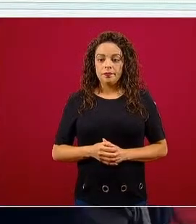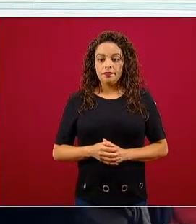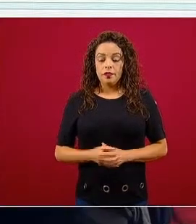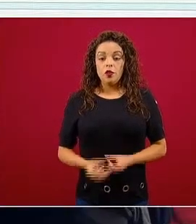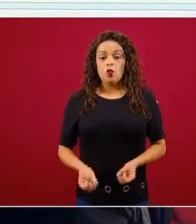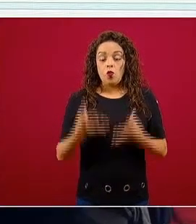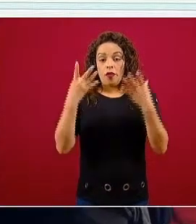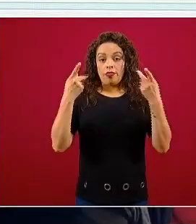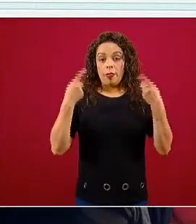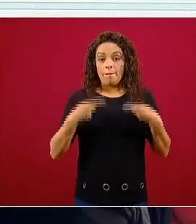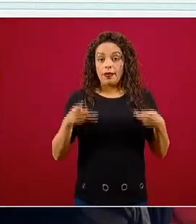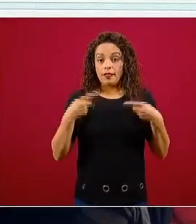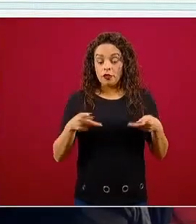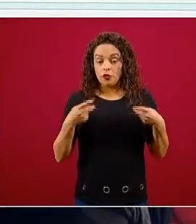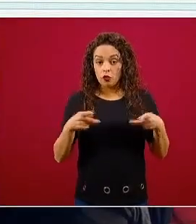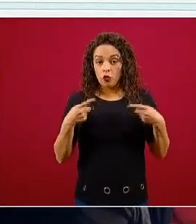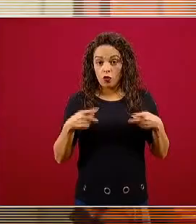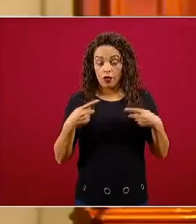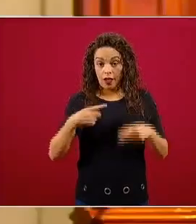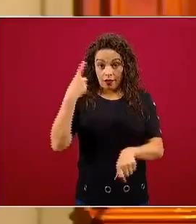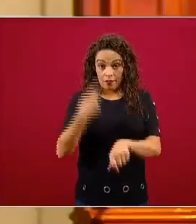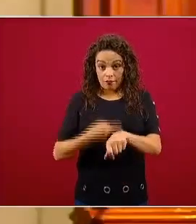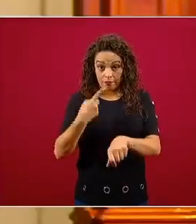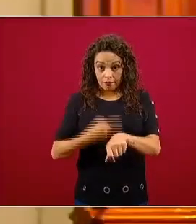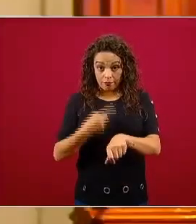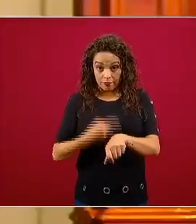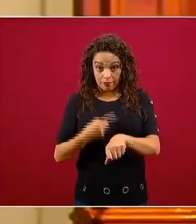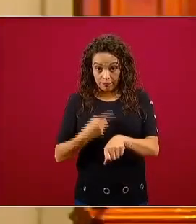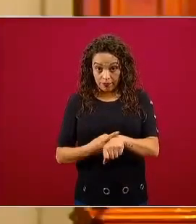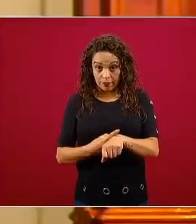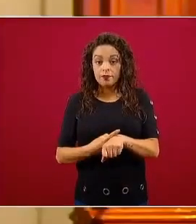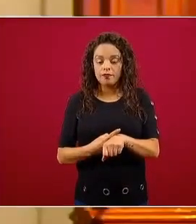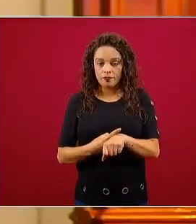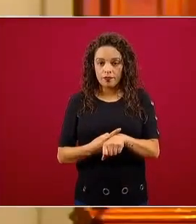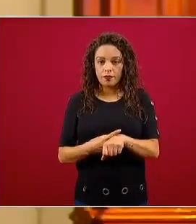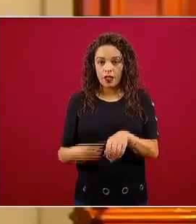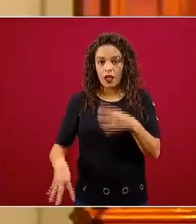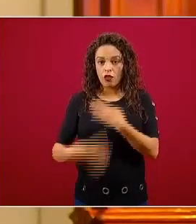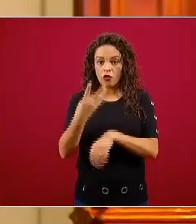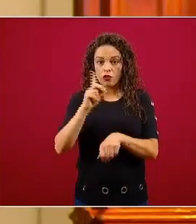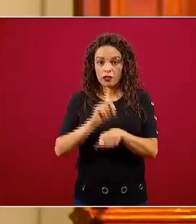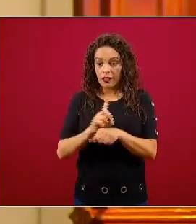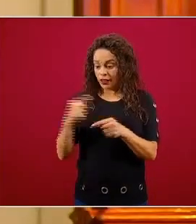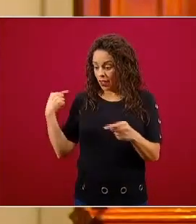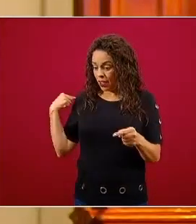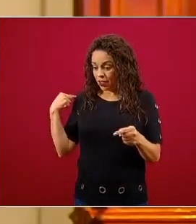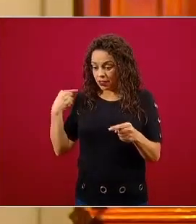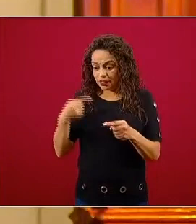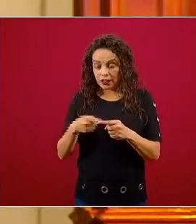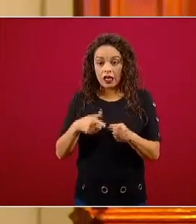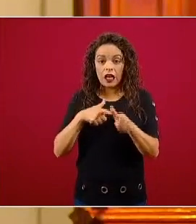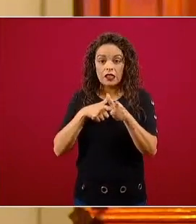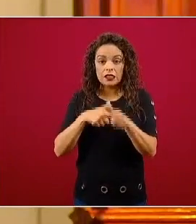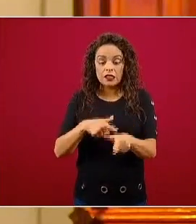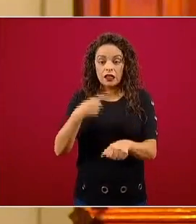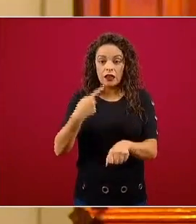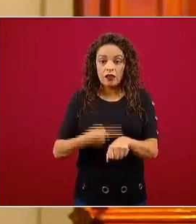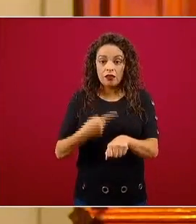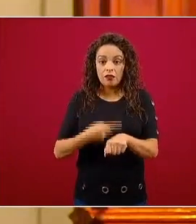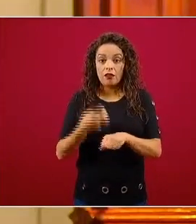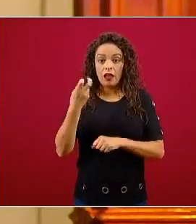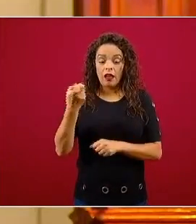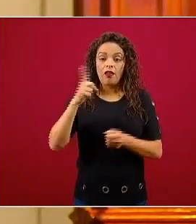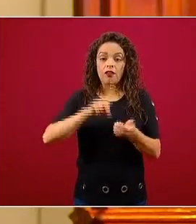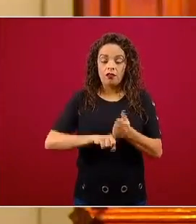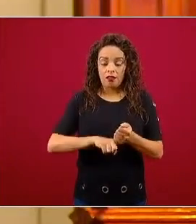cuántas de las personas que han enfermado lo han hecho en los últimos 14 días, es decir, componen la epidemia activa